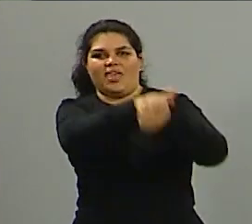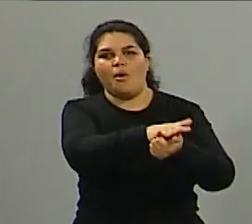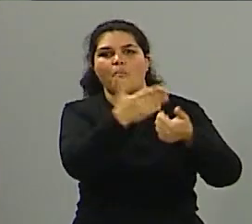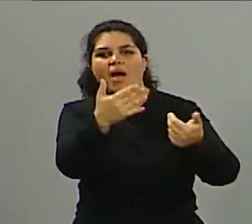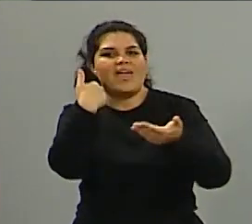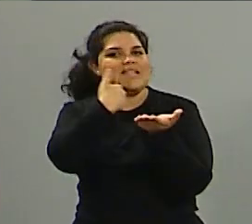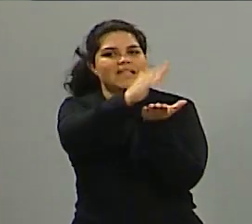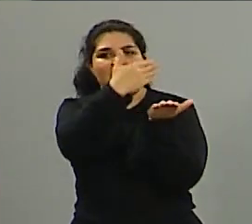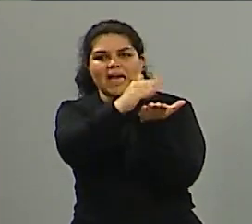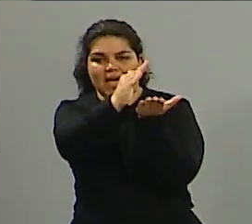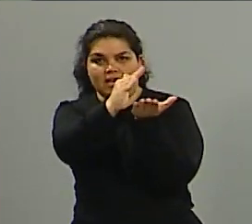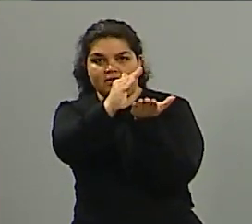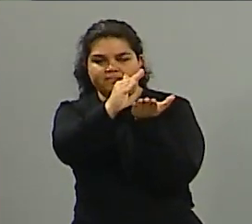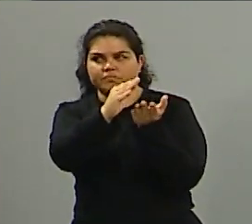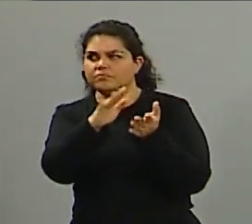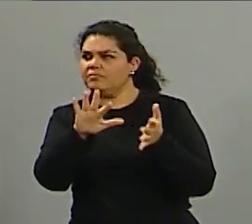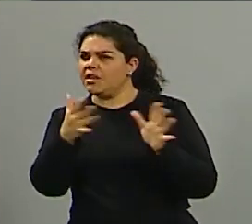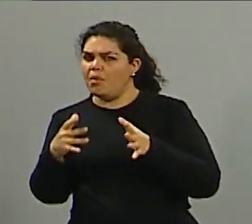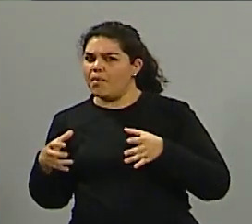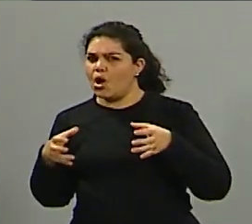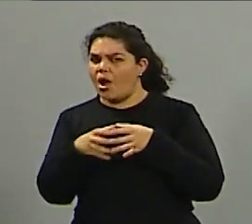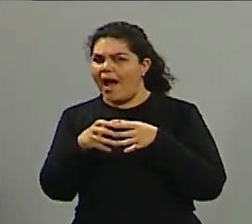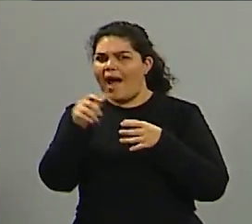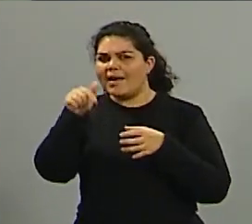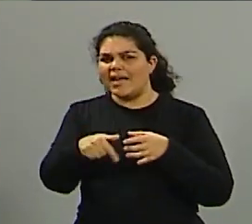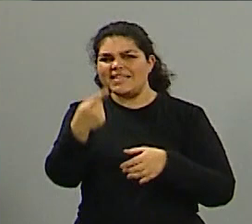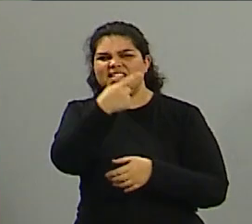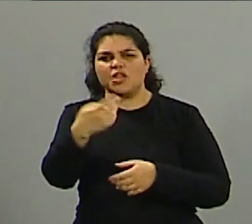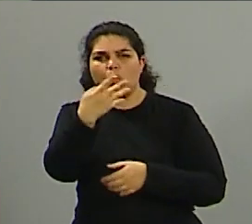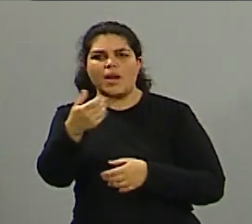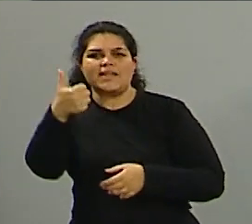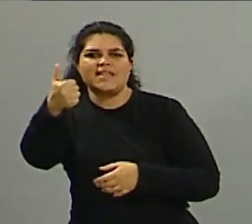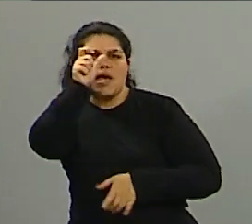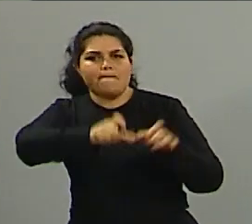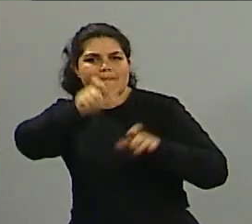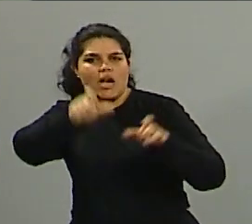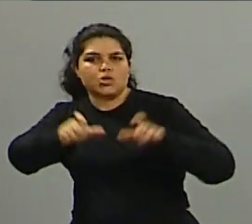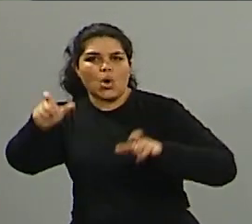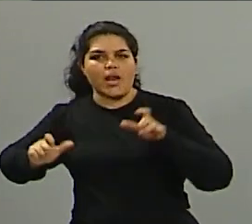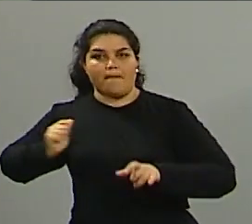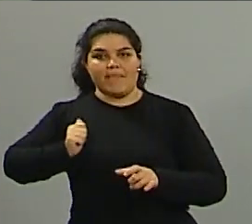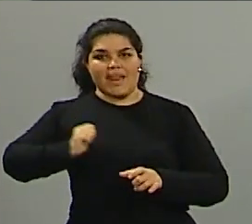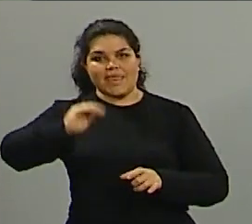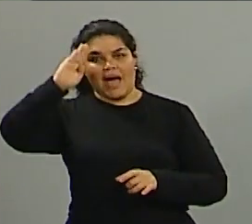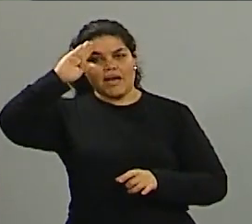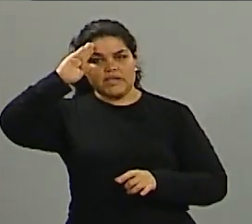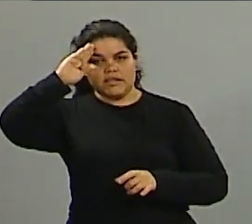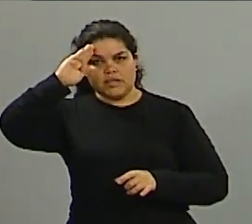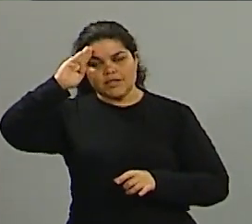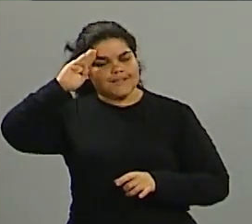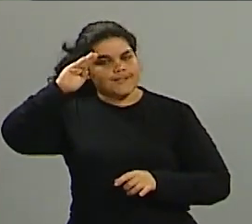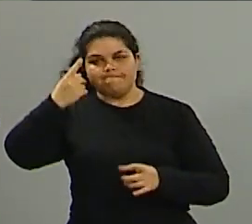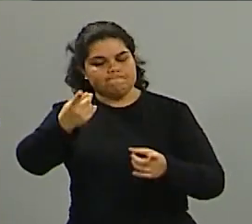146 milicianos, digamos. No alcanza ni siquiera para una defensa. Entonces, rápidamente tiene que empezar a